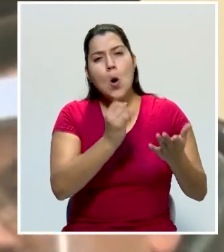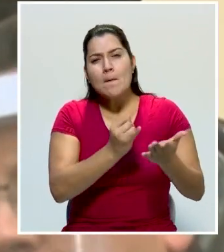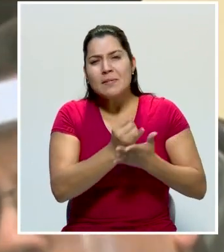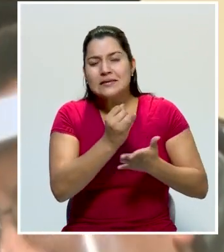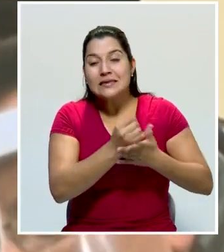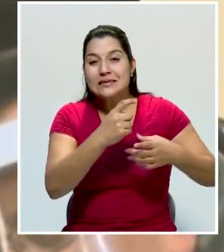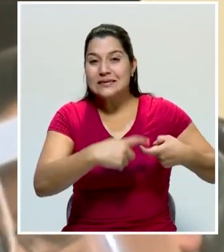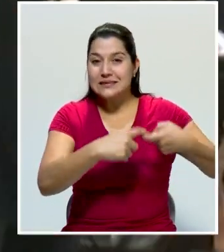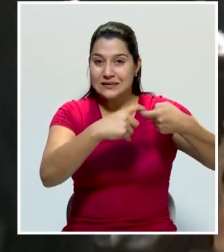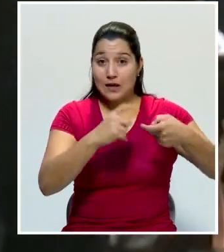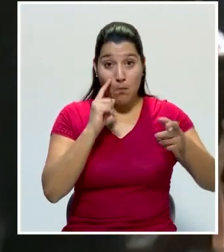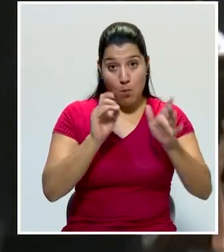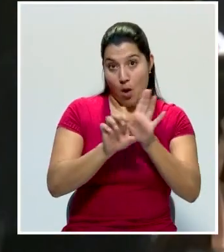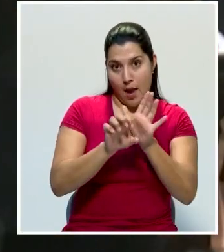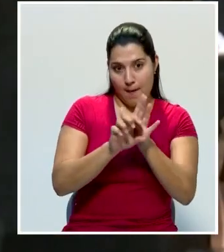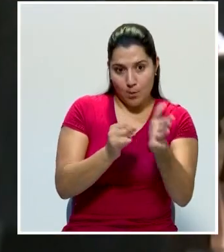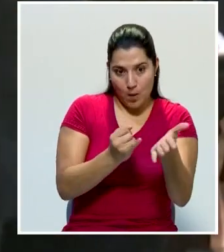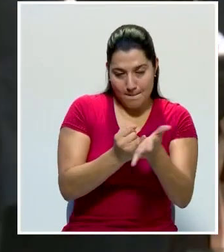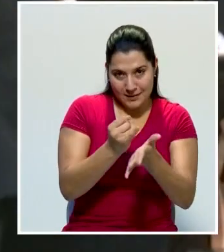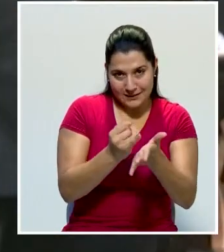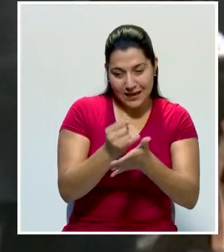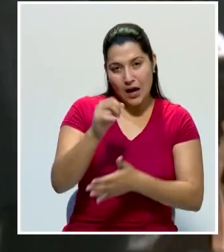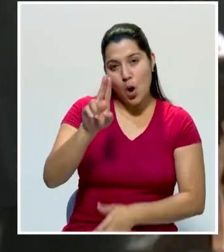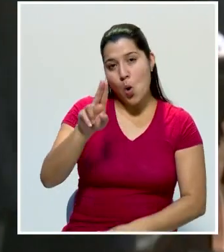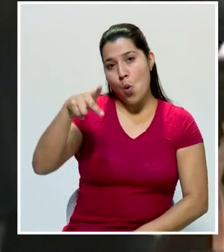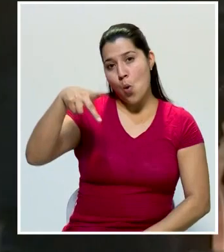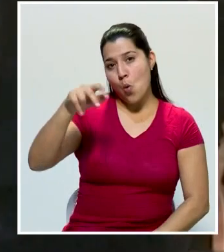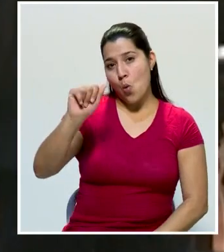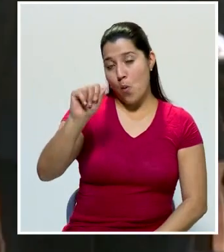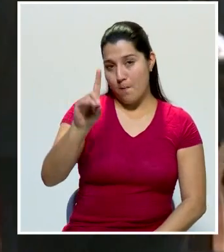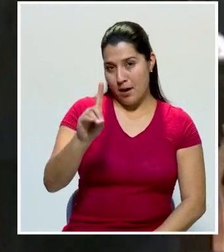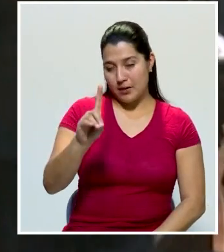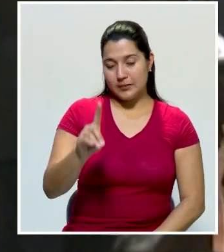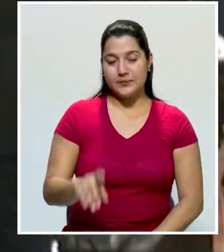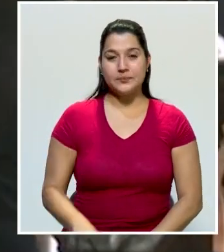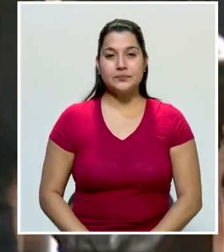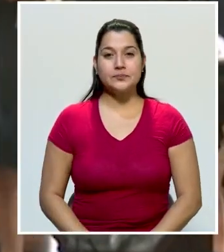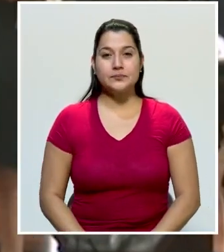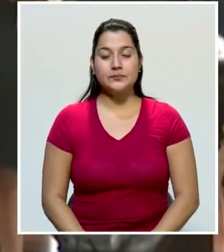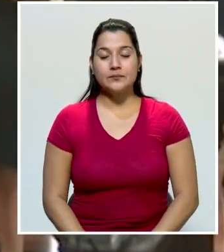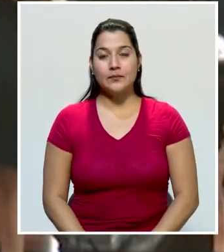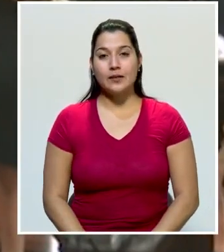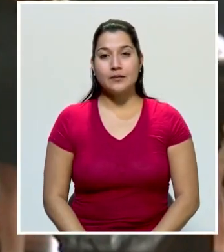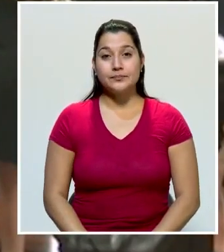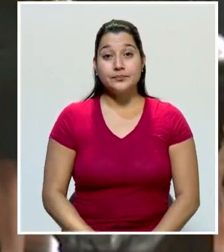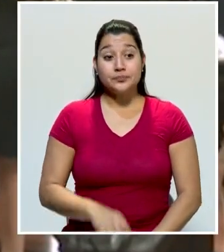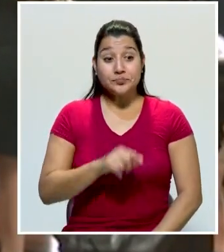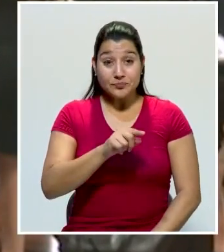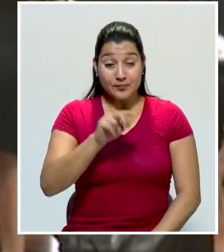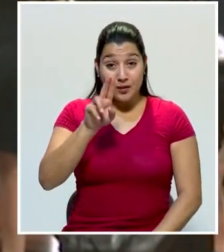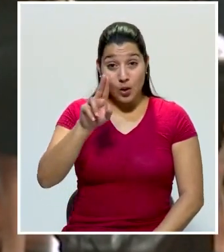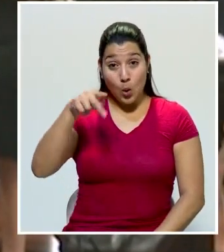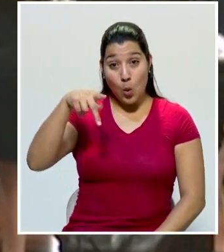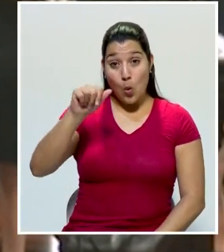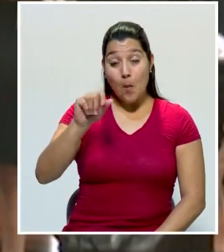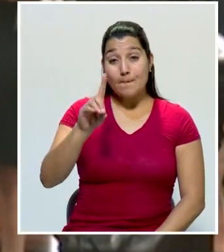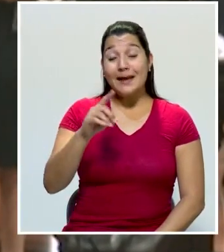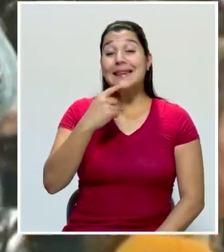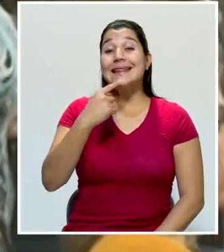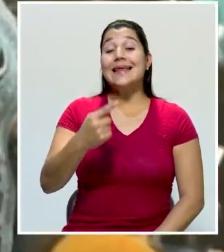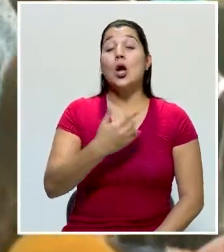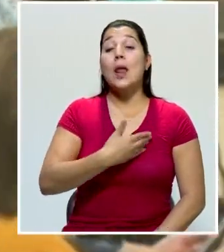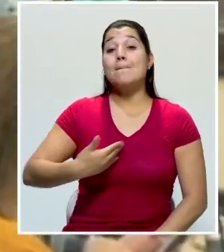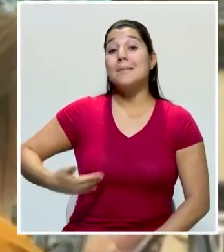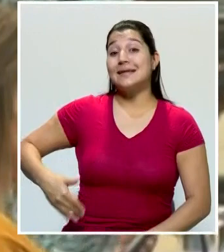caso de la Unidad Presidencial de Análisis de Datos, conocida por todos como la UPAD. En este último caso, la presidenta de la comisión especial